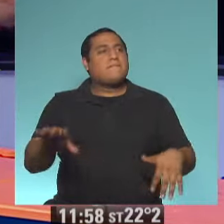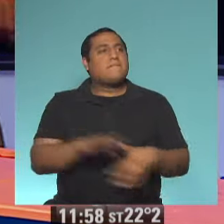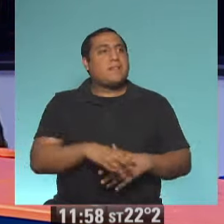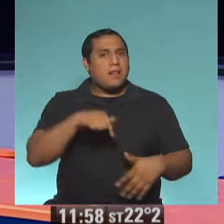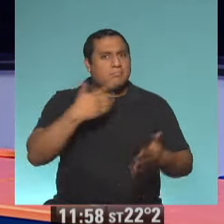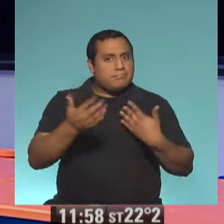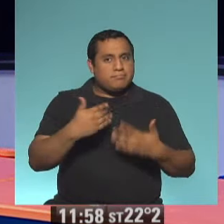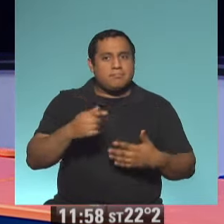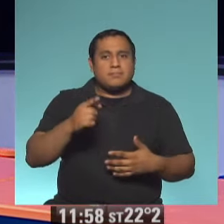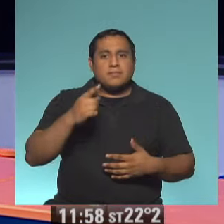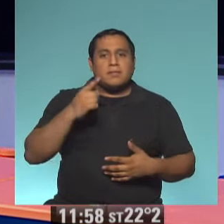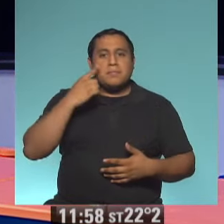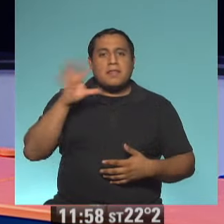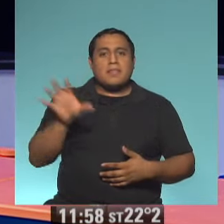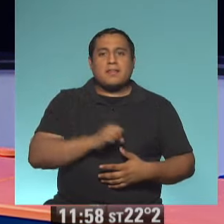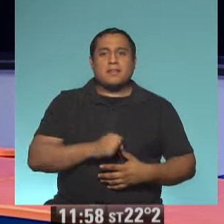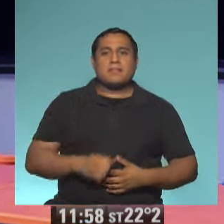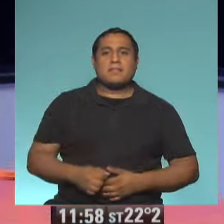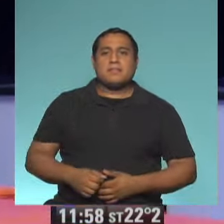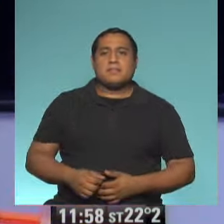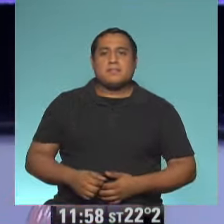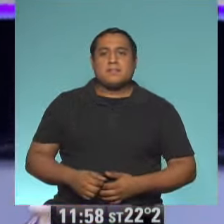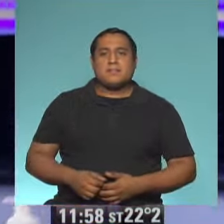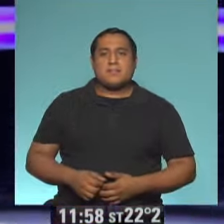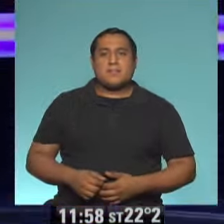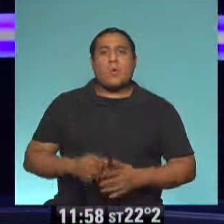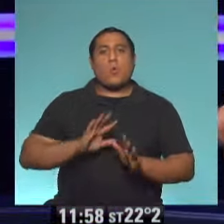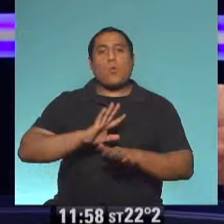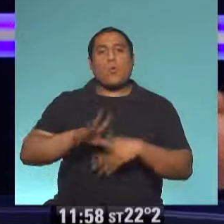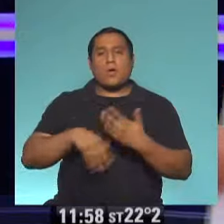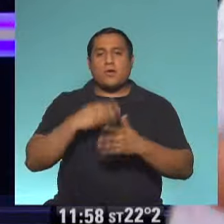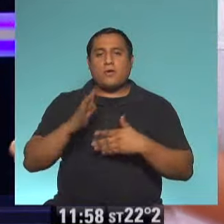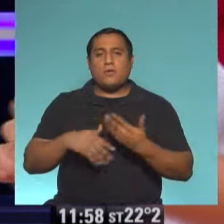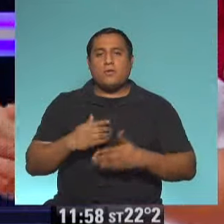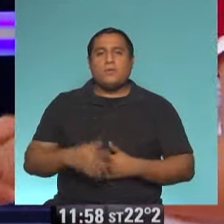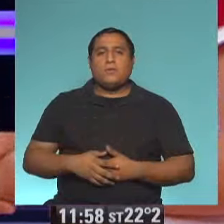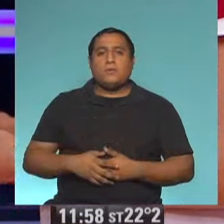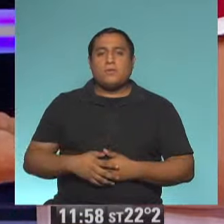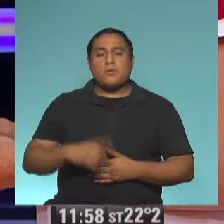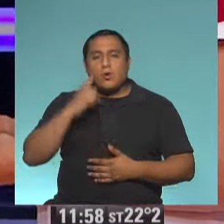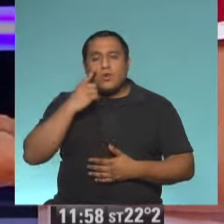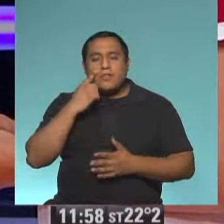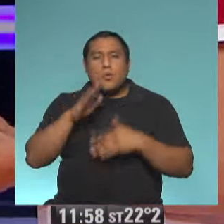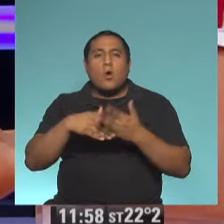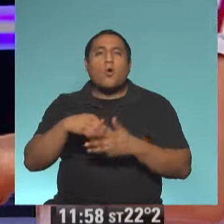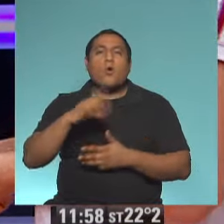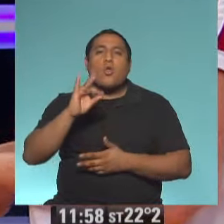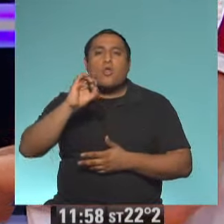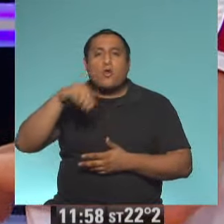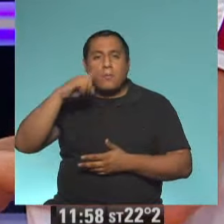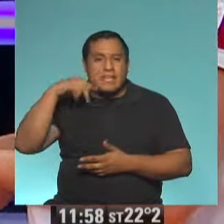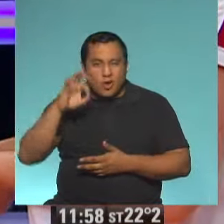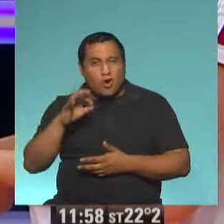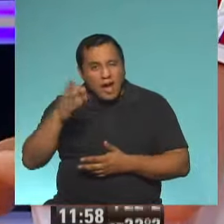esto, mirá lo que traje? Un juego. Chicos, ¿ustedes conocen el dominó? ¿Jugaron alguna